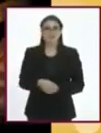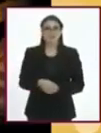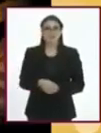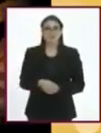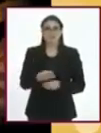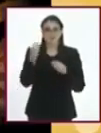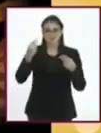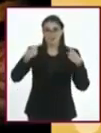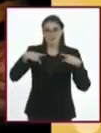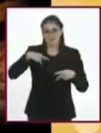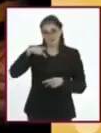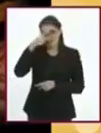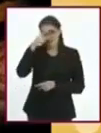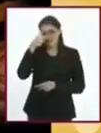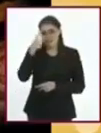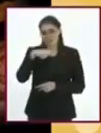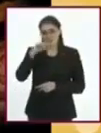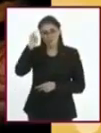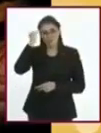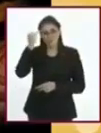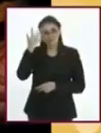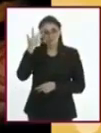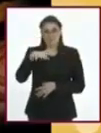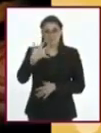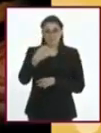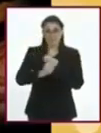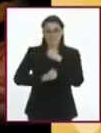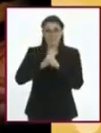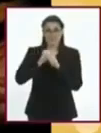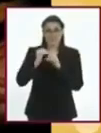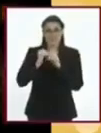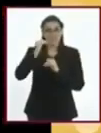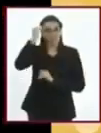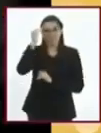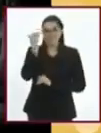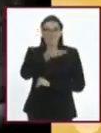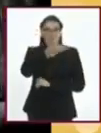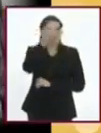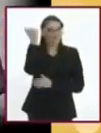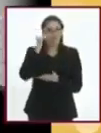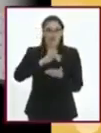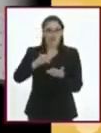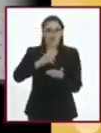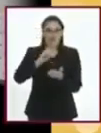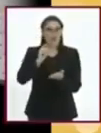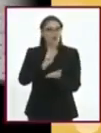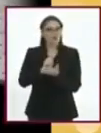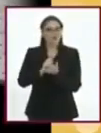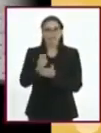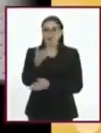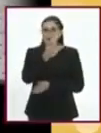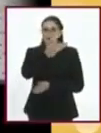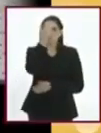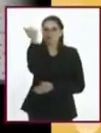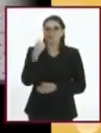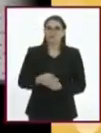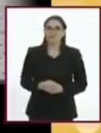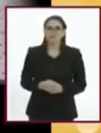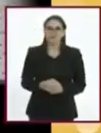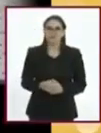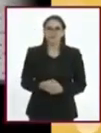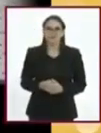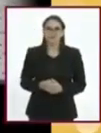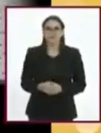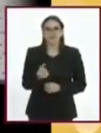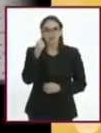indígenas mexicanos de 15 años y más no saben leer ni escribir. El 60% habitan en viviendas sin drenaje y más de